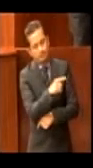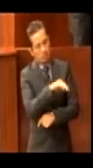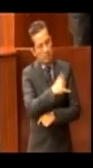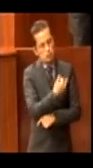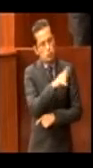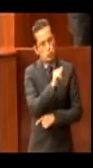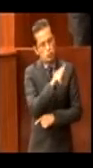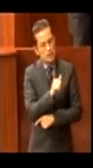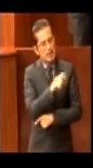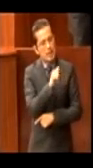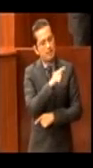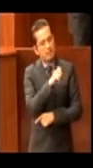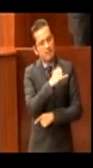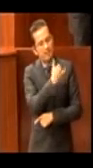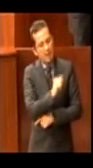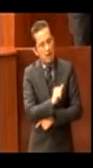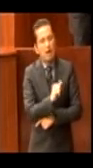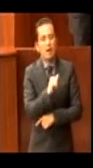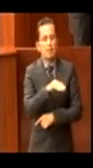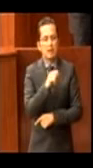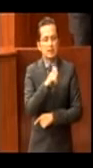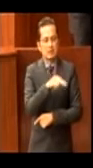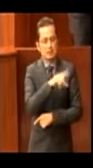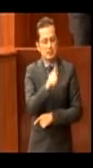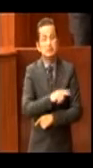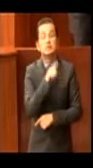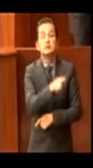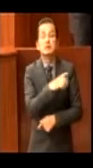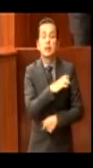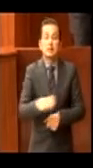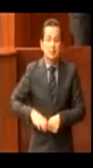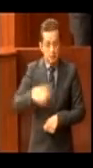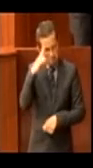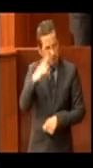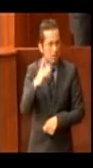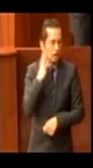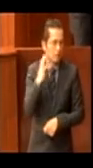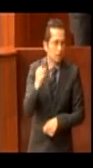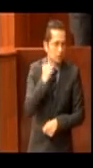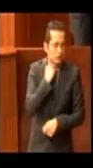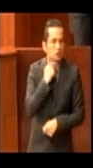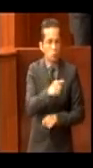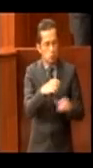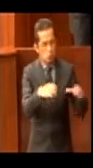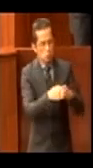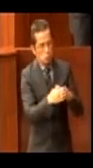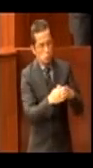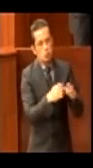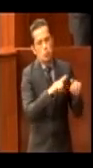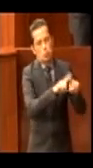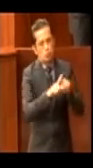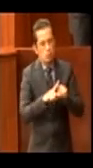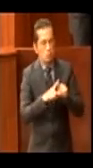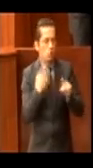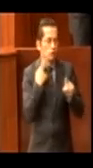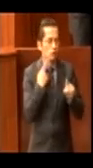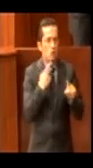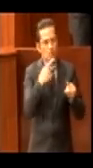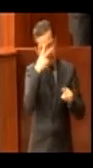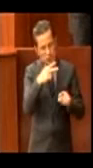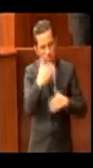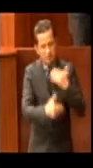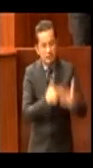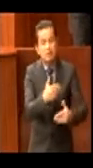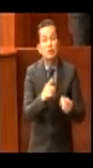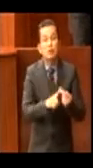y latifa martínez simón candidata al senado por la colisión por méxico el frente por el estado de quintana roo y a los